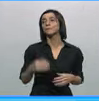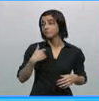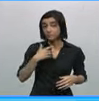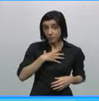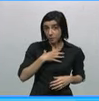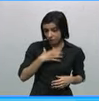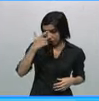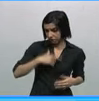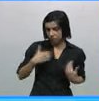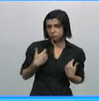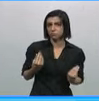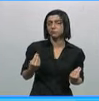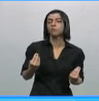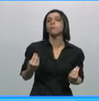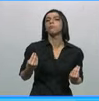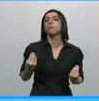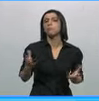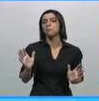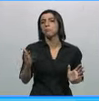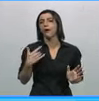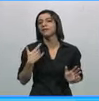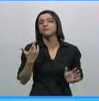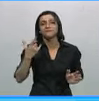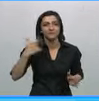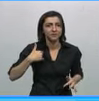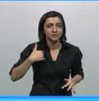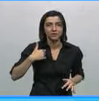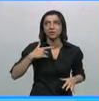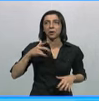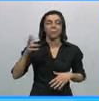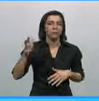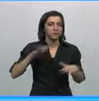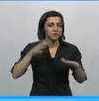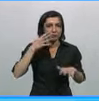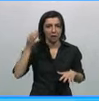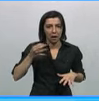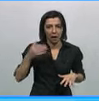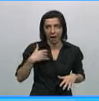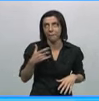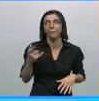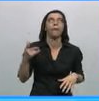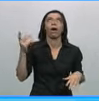por qué me tengo mucha confianza? Porque no tengo conexión con la realidad. Entonces, por eso creo que te puedo jugar y te puedo ganar.